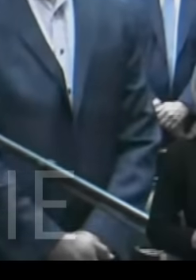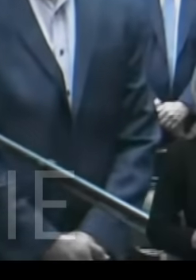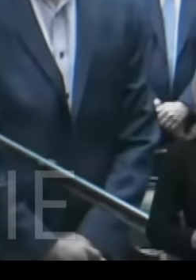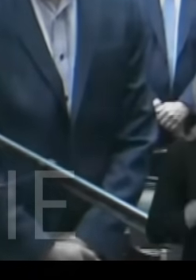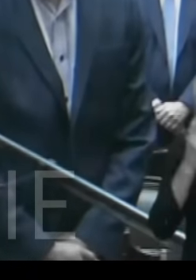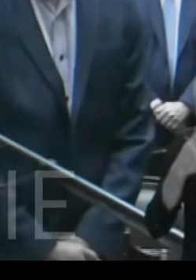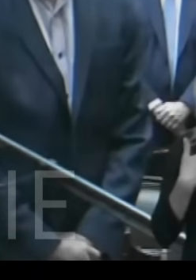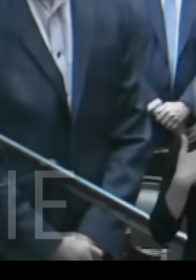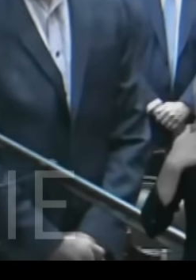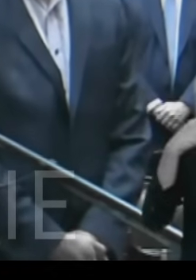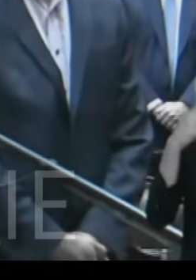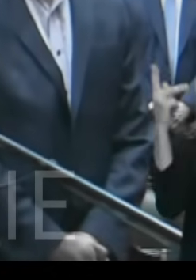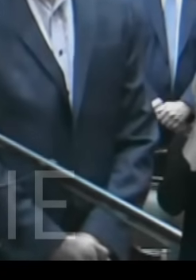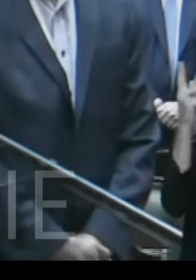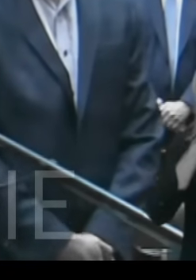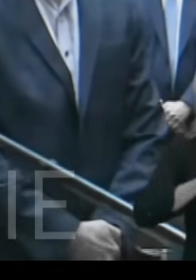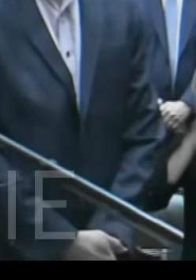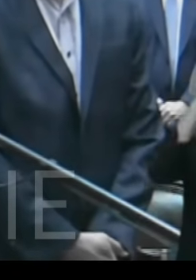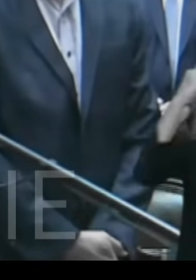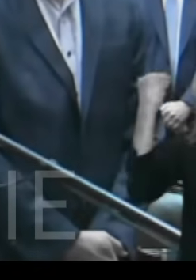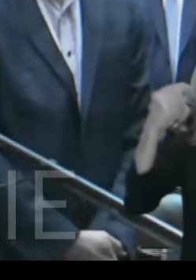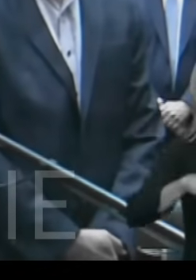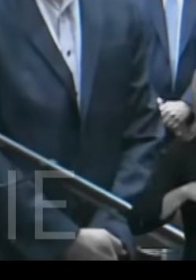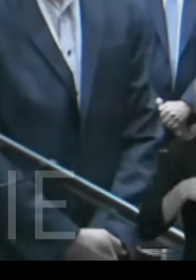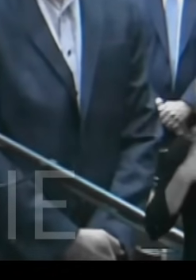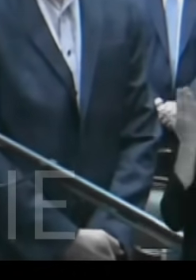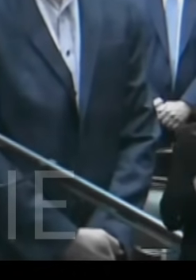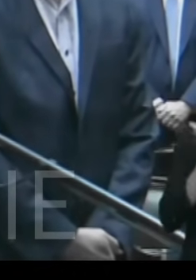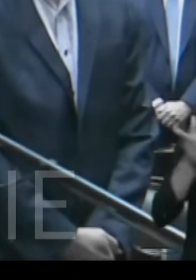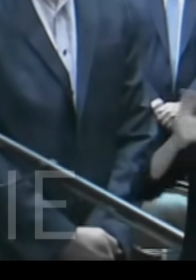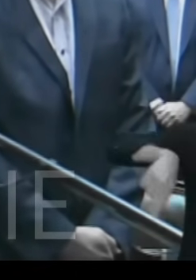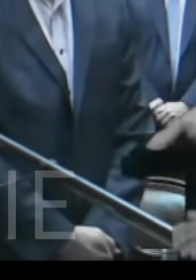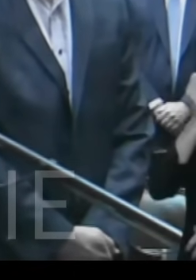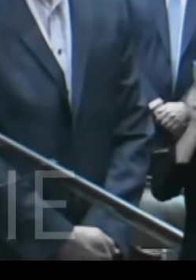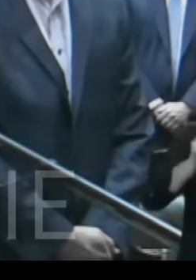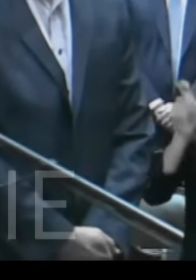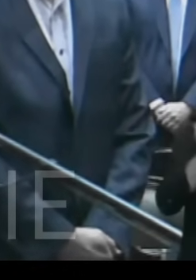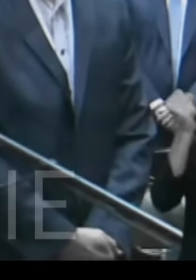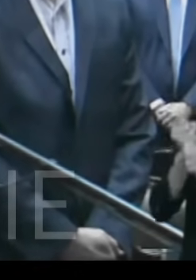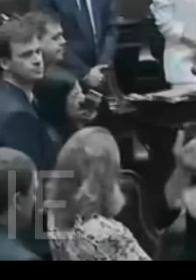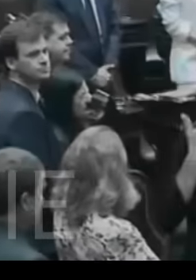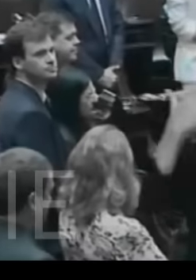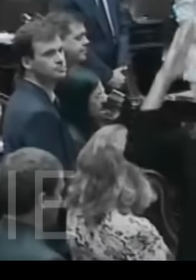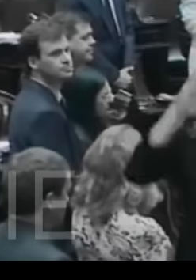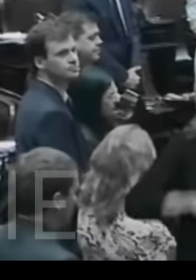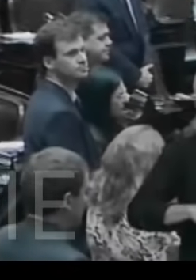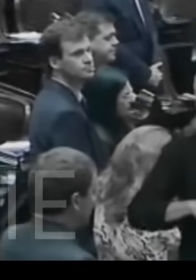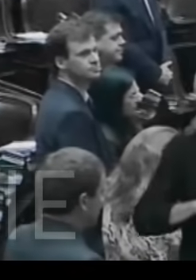por Néstor, por Cristina y por los derechos de las y de los trabajadores. Juro.